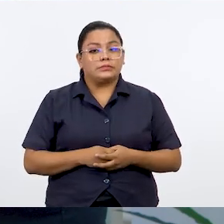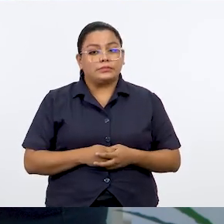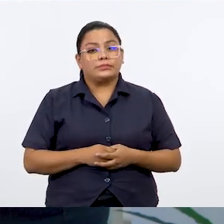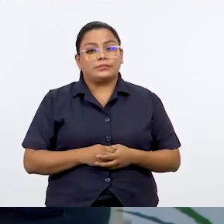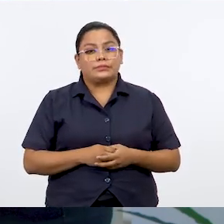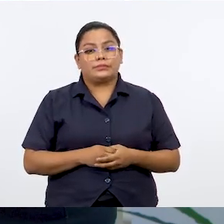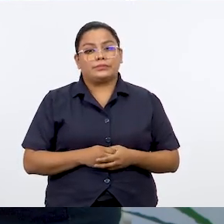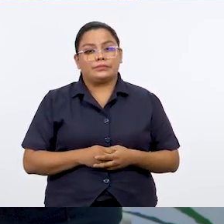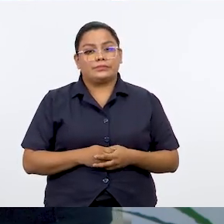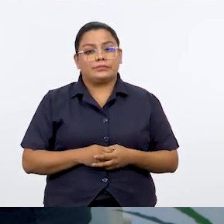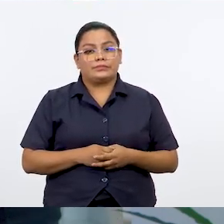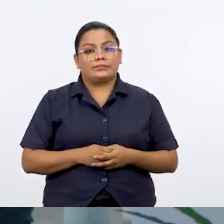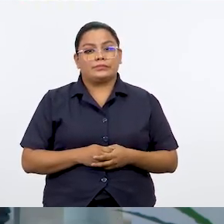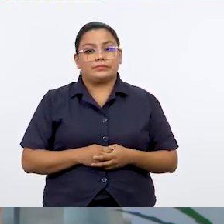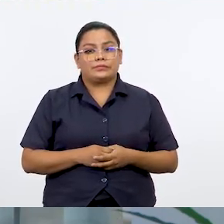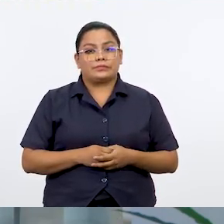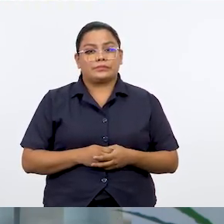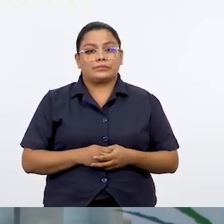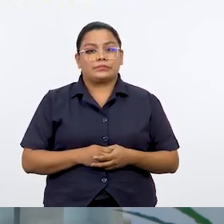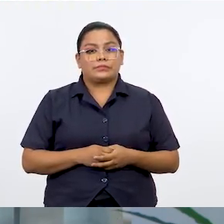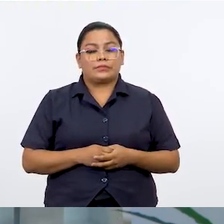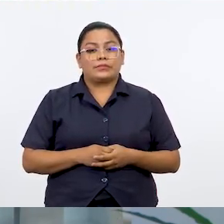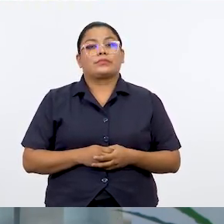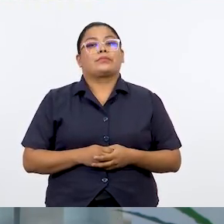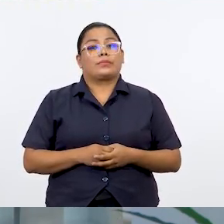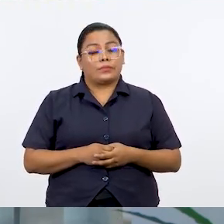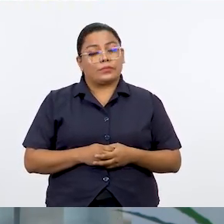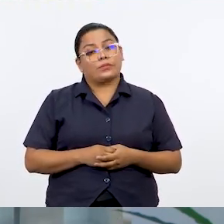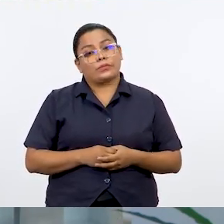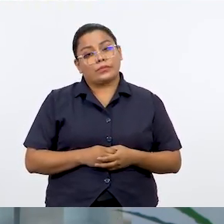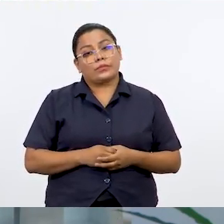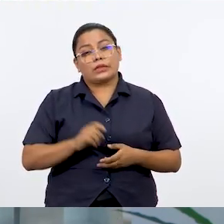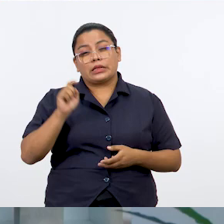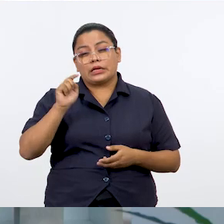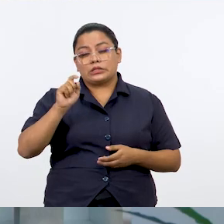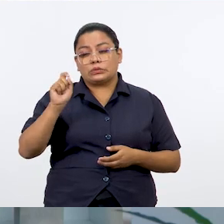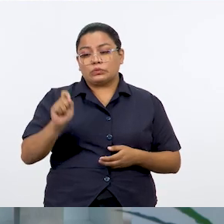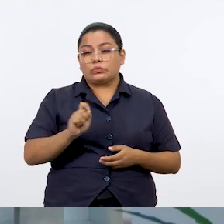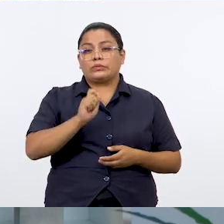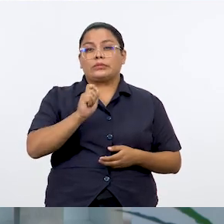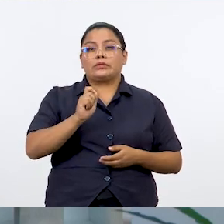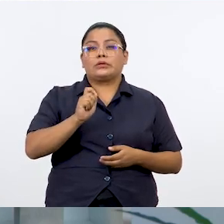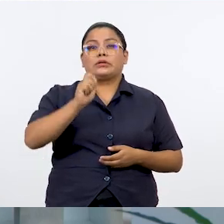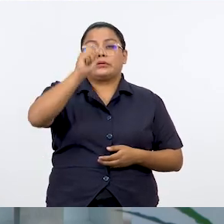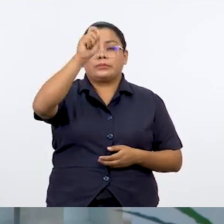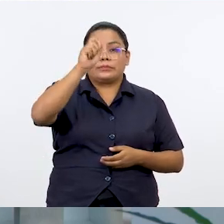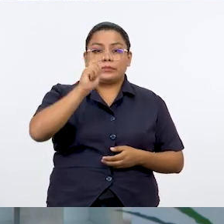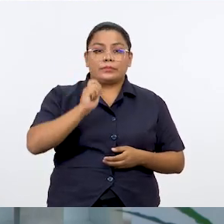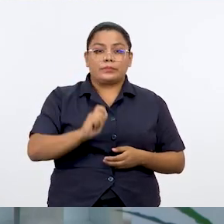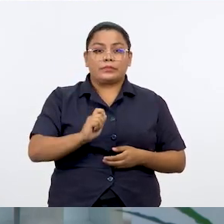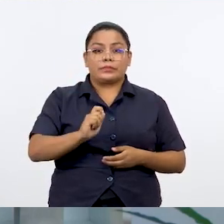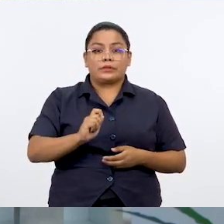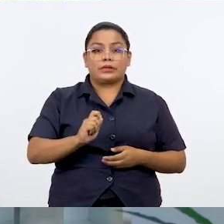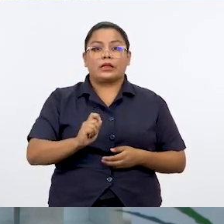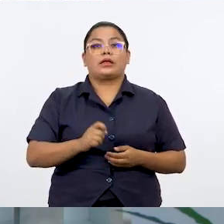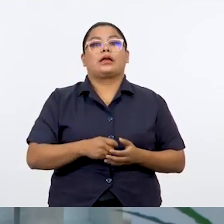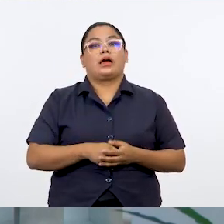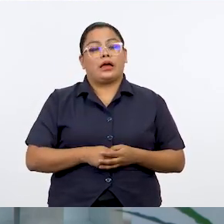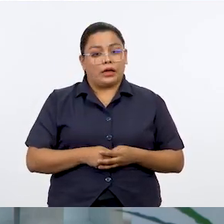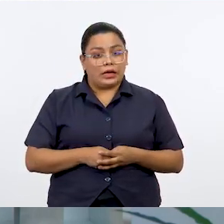Pues entre el 3 y el 2, es decir, que si es este punto el que debemos de bajar, nos debería de quedar